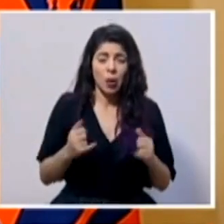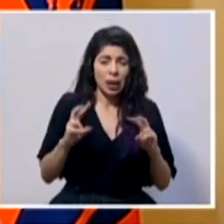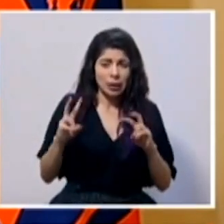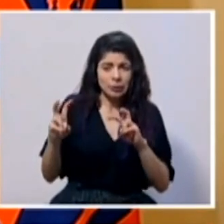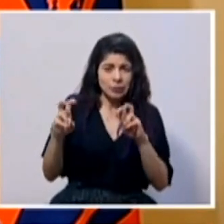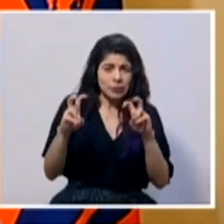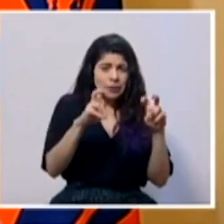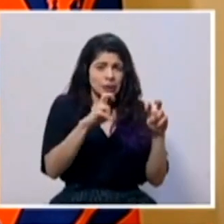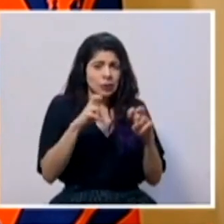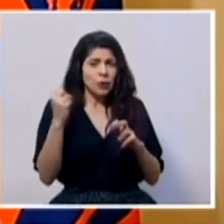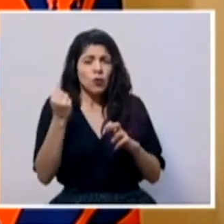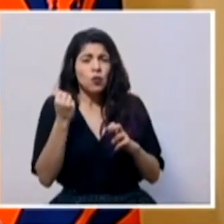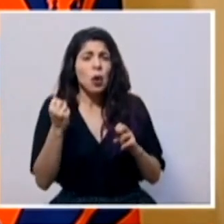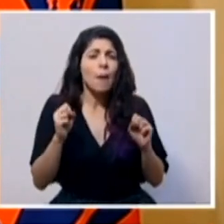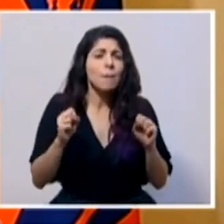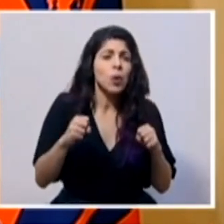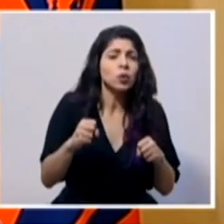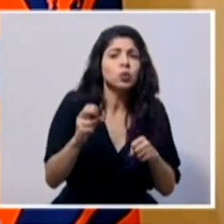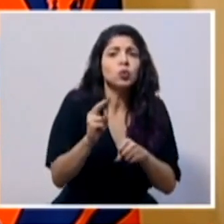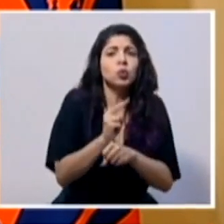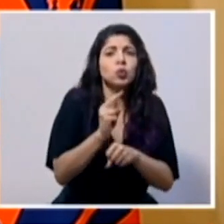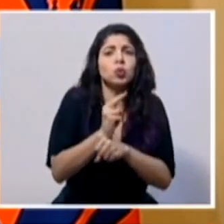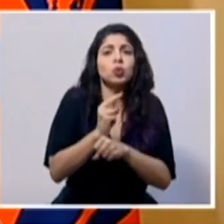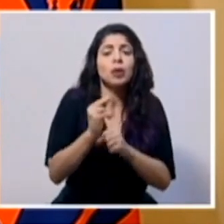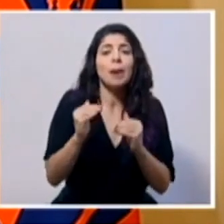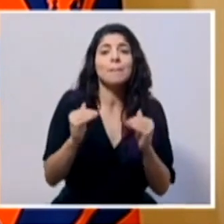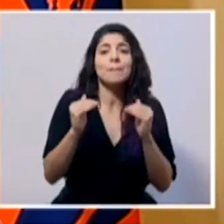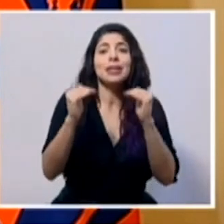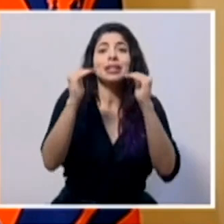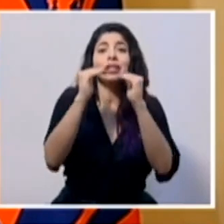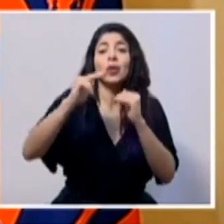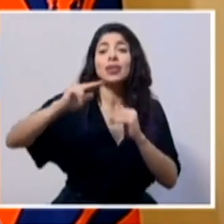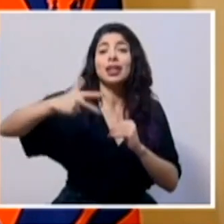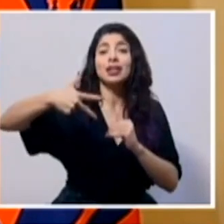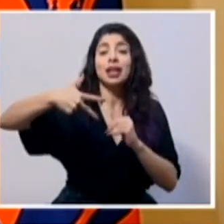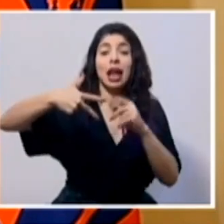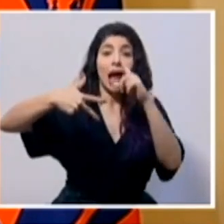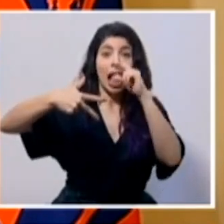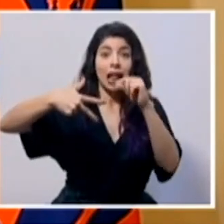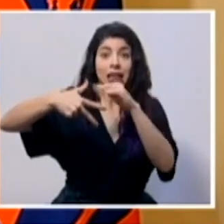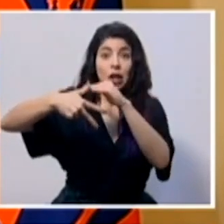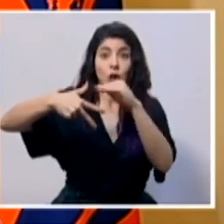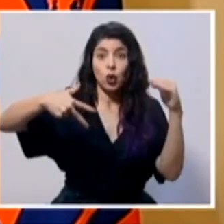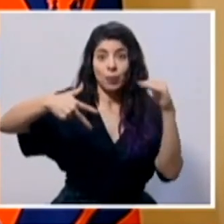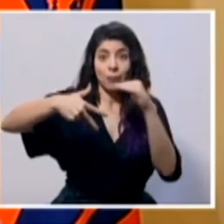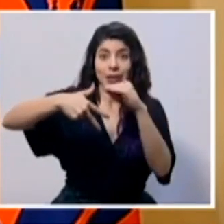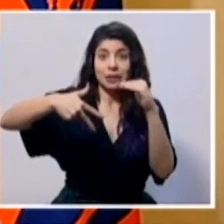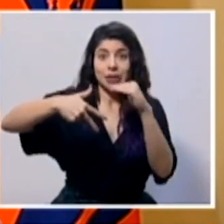la posibilidad de utilizar el tercer piso del Hospital Calderón Guardia para